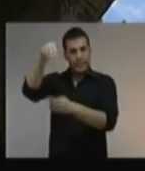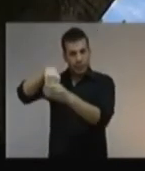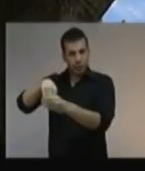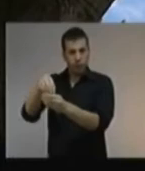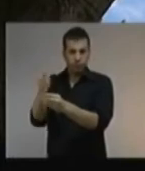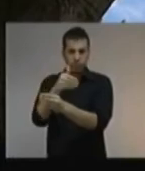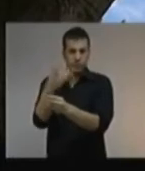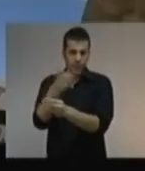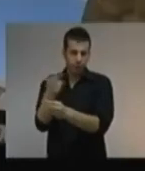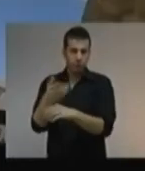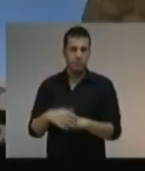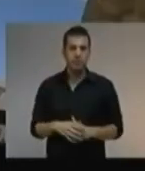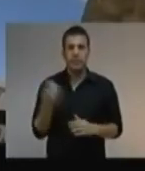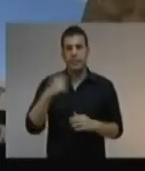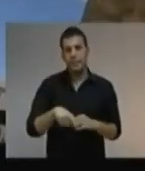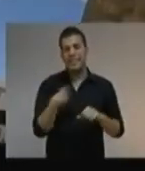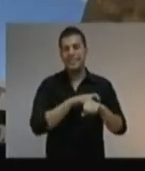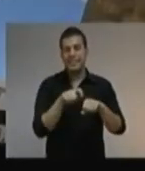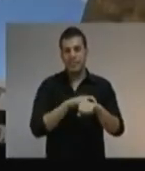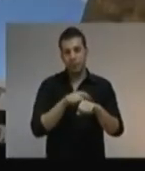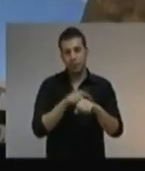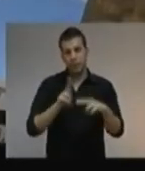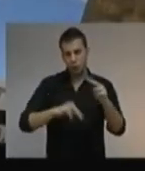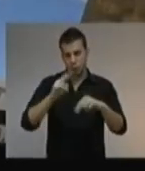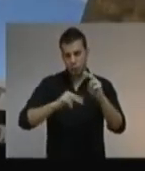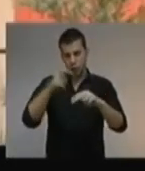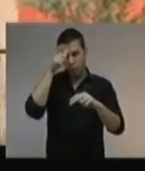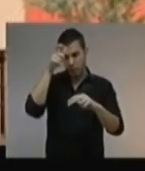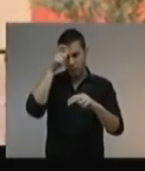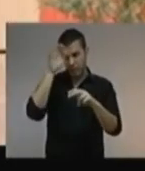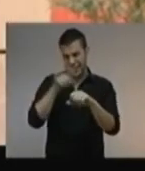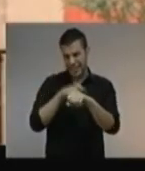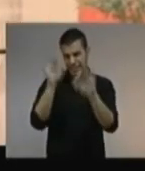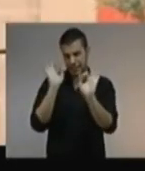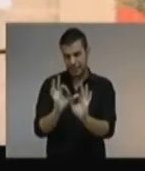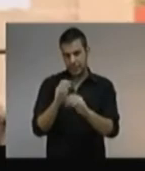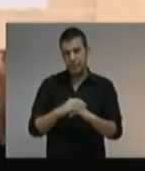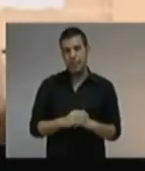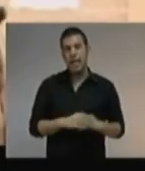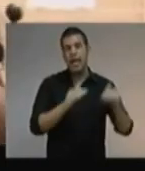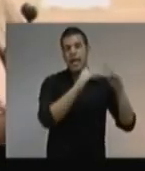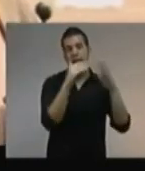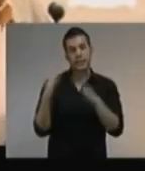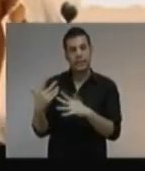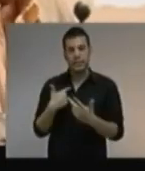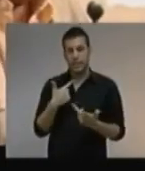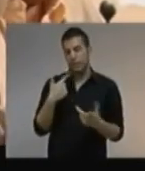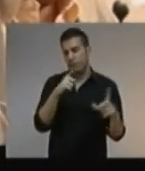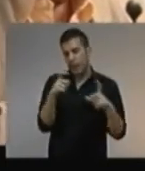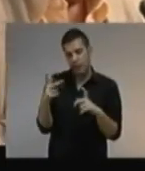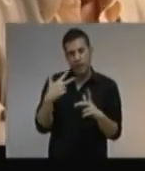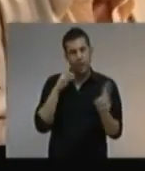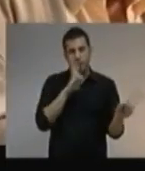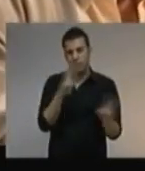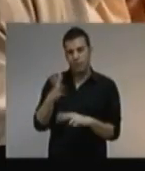la tipología constructiva que caracteriza a este pueblo. Bien, las casas, basta ver las fotografías,